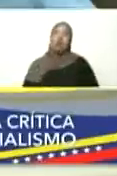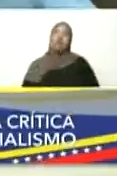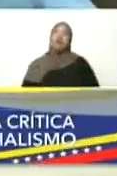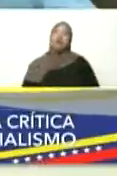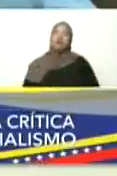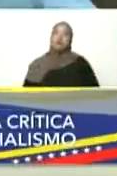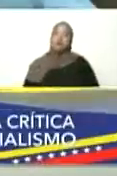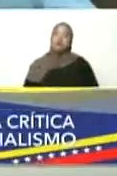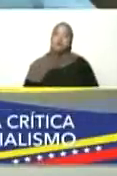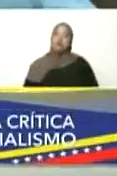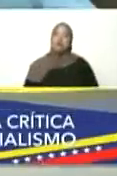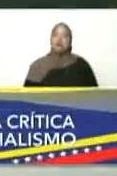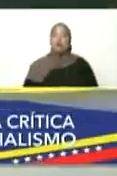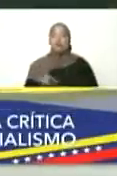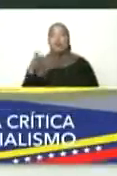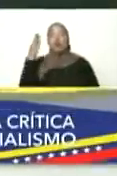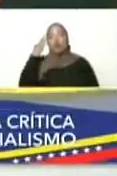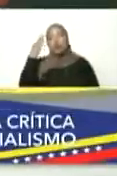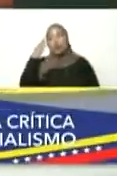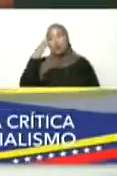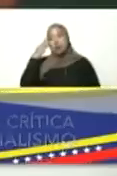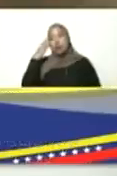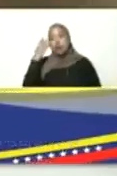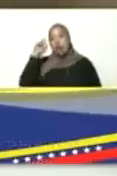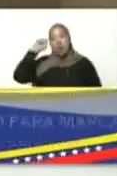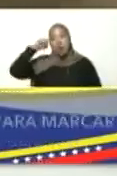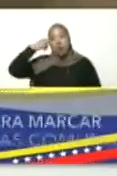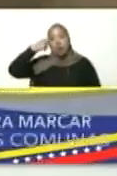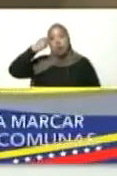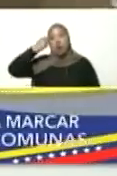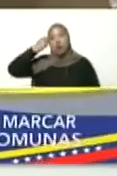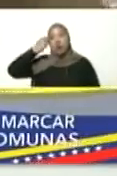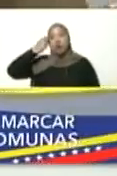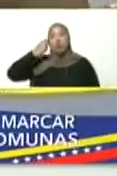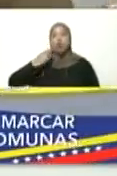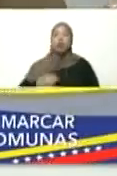Todo eso tenemos nosotros que saberlo, conocerlo, recordarlo.